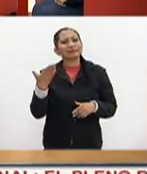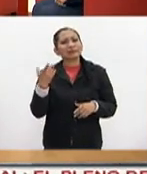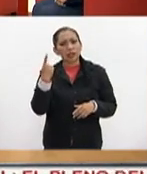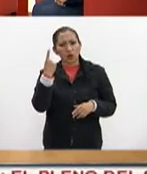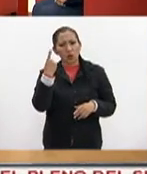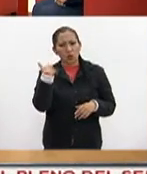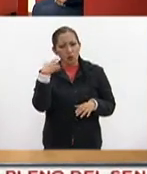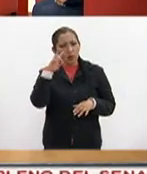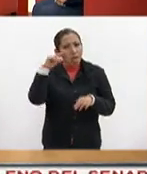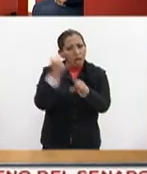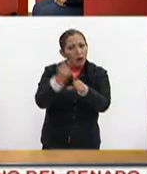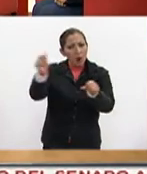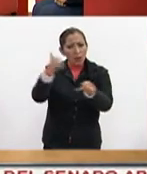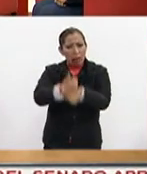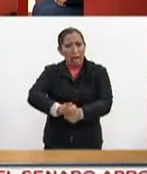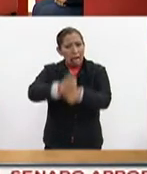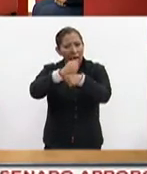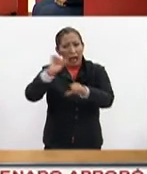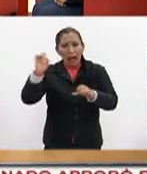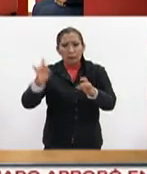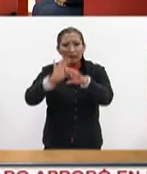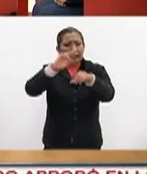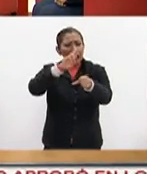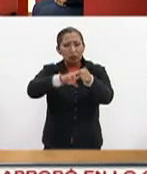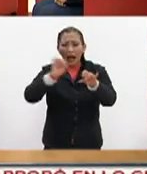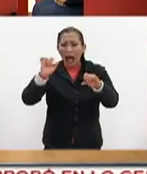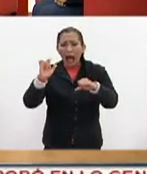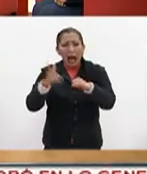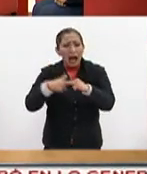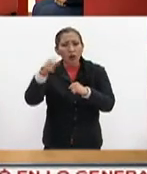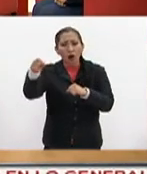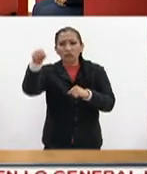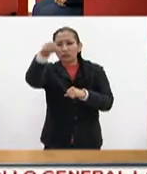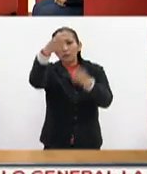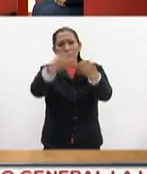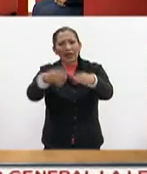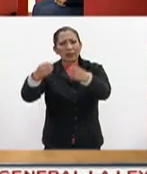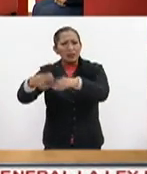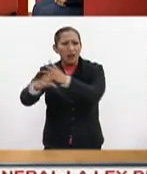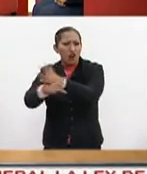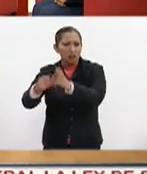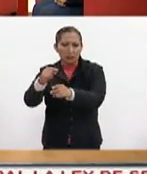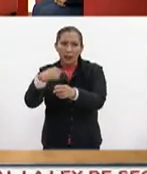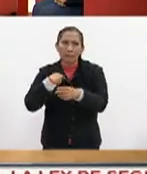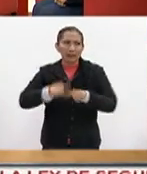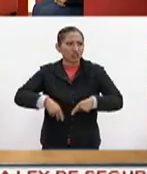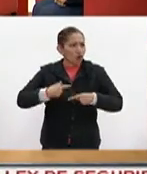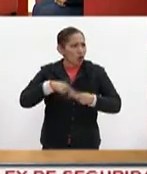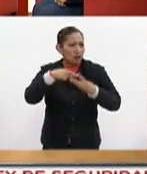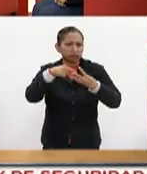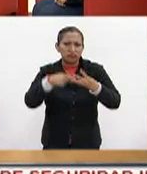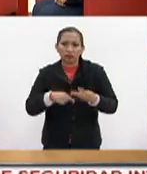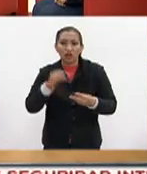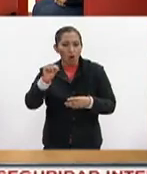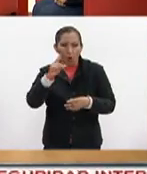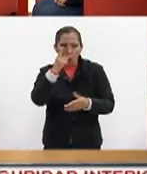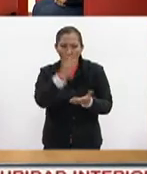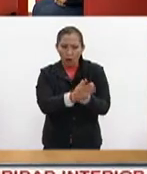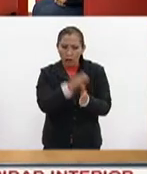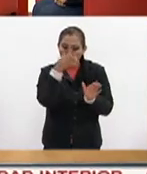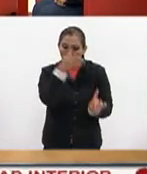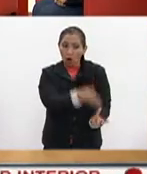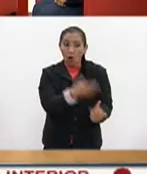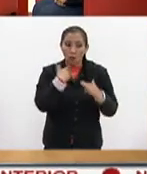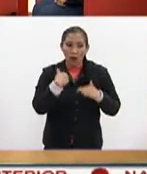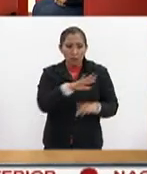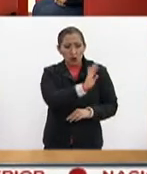durante una tragedia o cuando se sufre una tragedia, pues se viven muchas pérdidas, ¿no? No es la cuestión tampoco nada